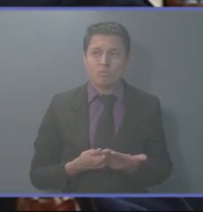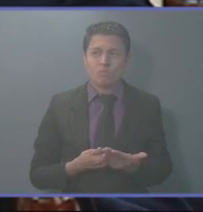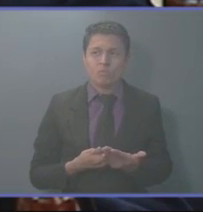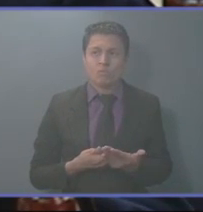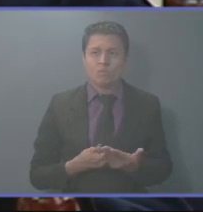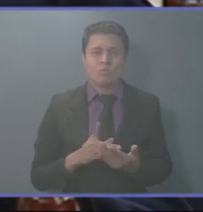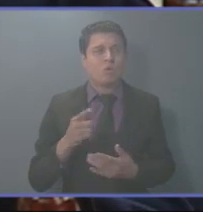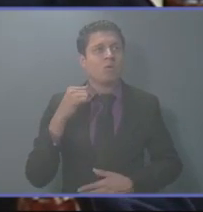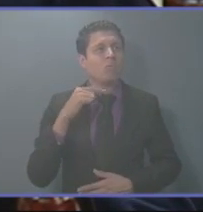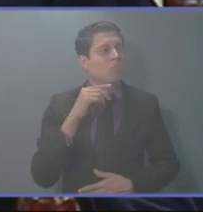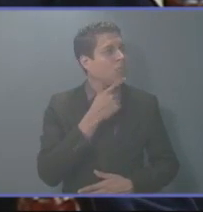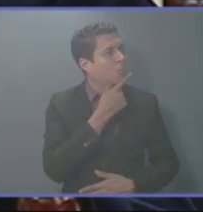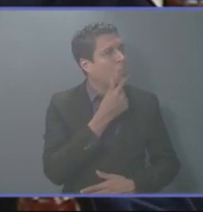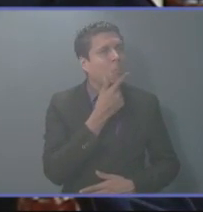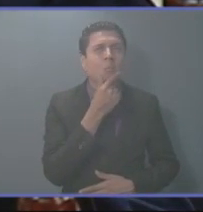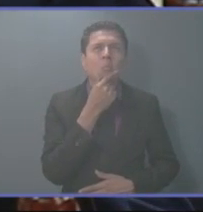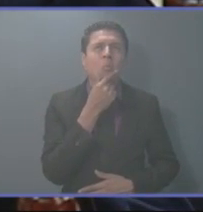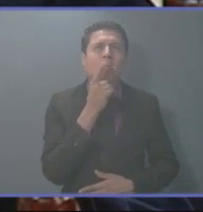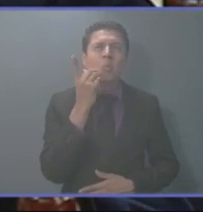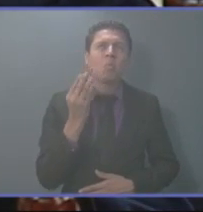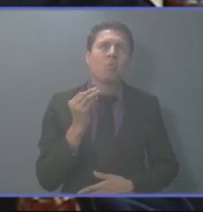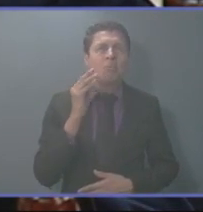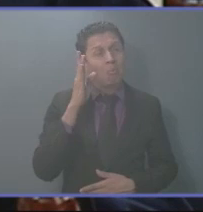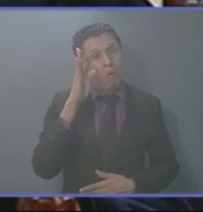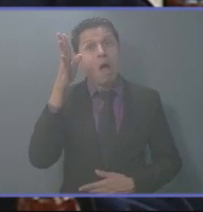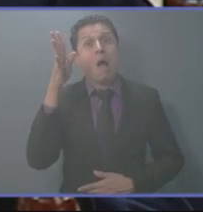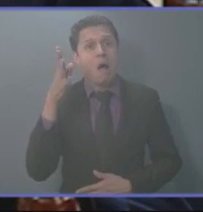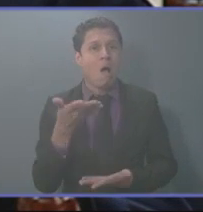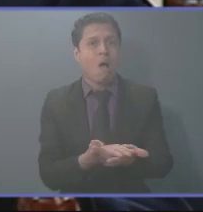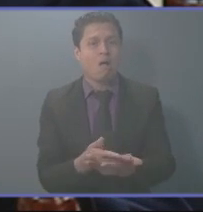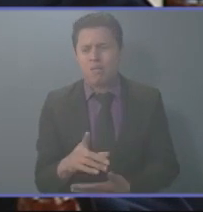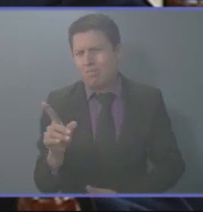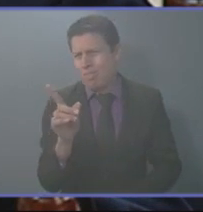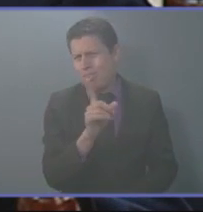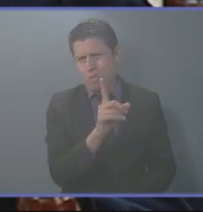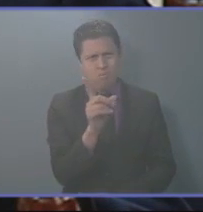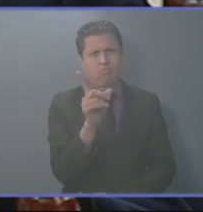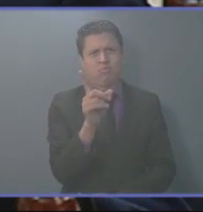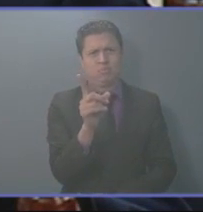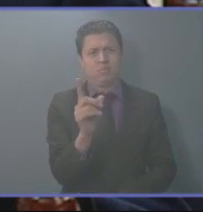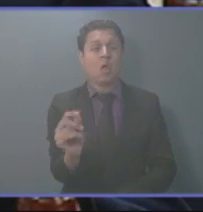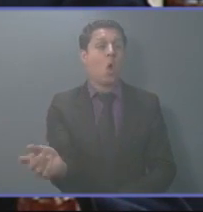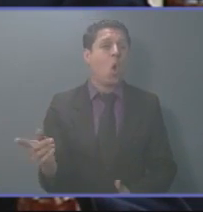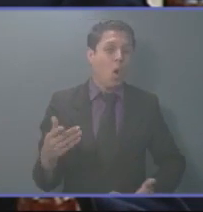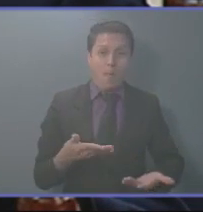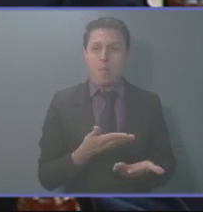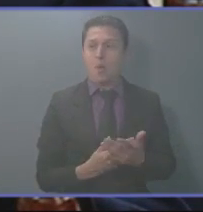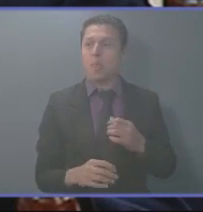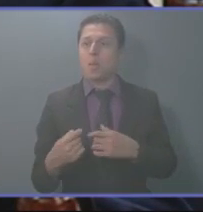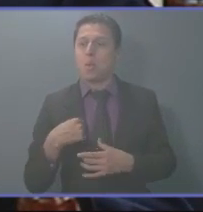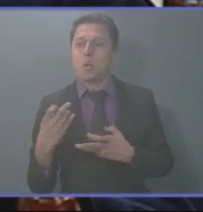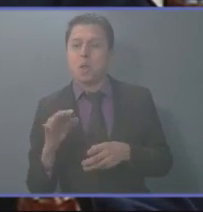de la manga, no es una propuesta populista como en algún momento se quiso hacer ver.